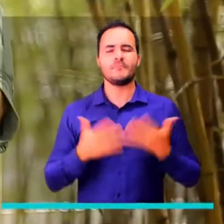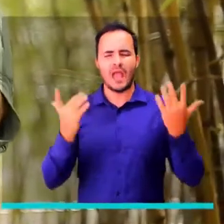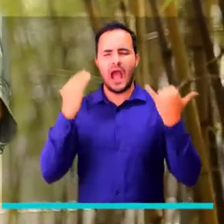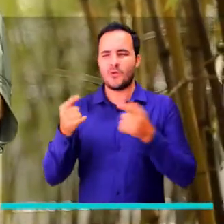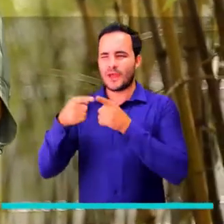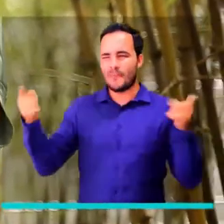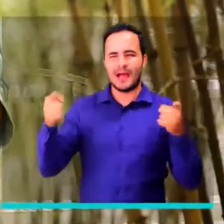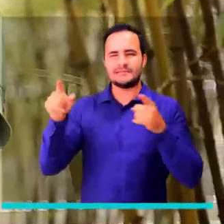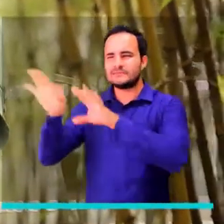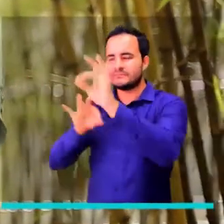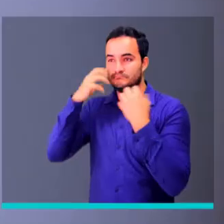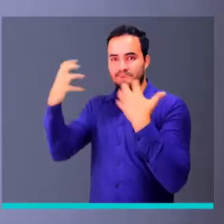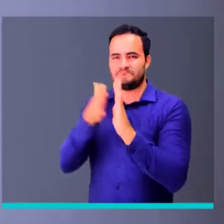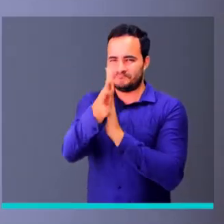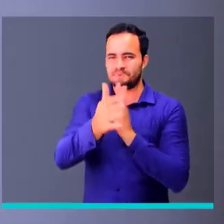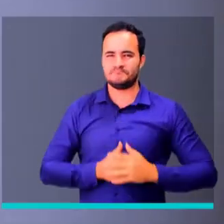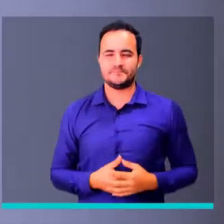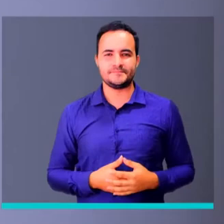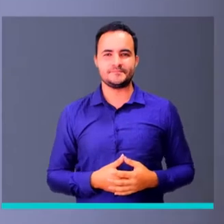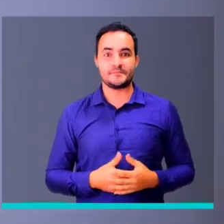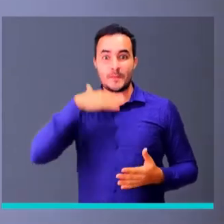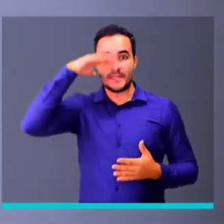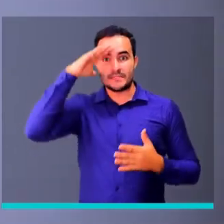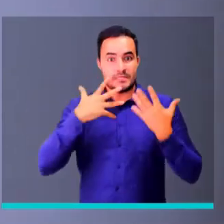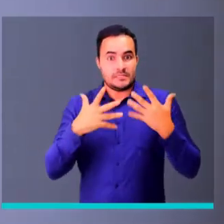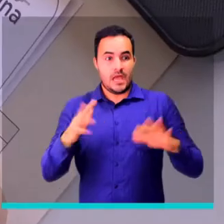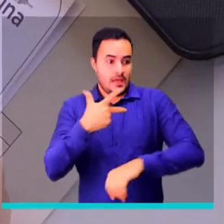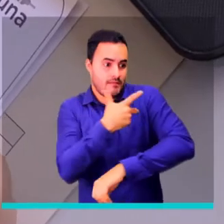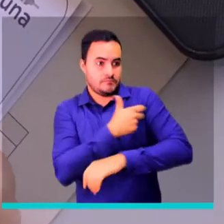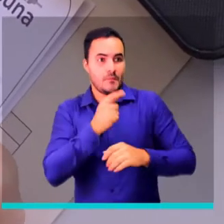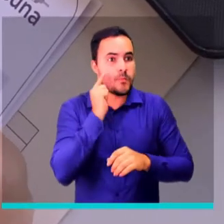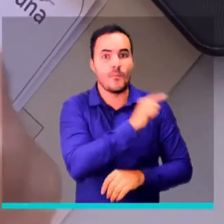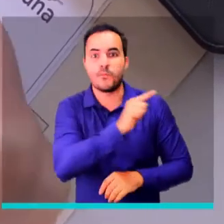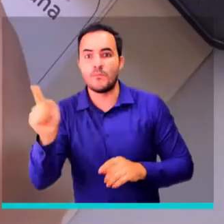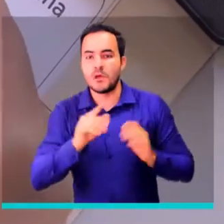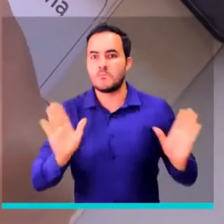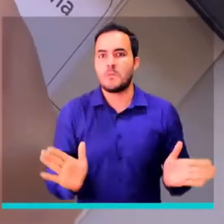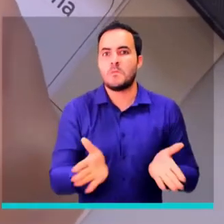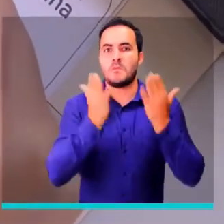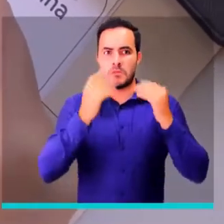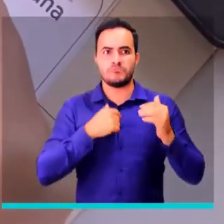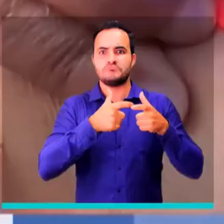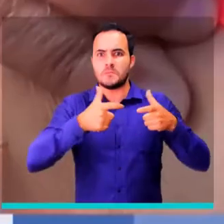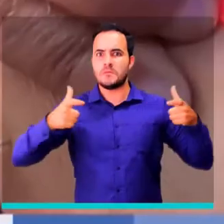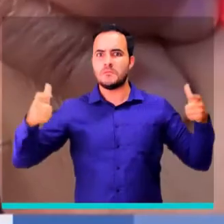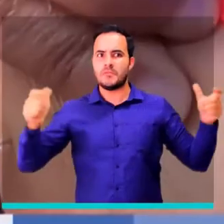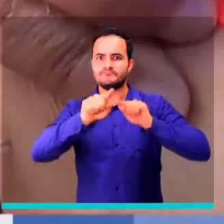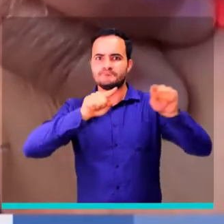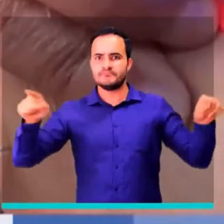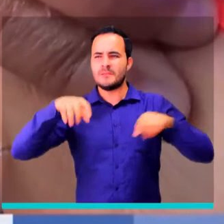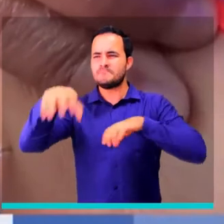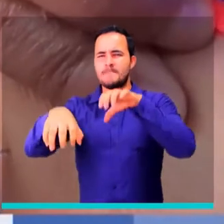hechos, datos y cifras destacadas de la semana. Medellín avanza con el proceso de vacunación en los centros masivos distribuidos en toda la